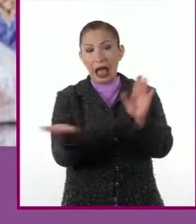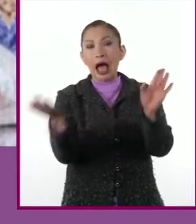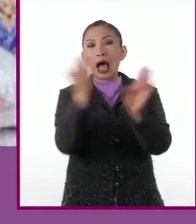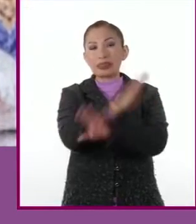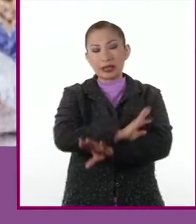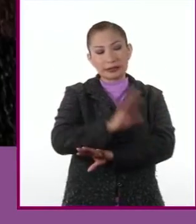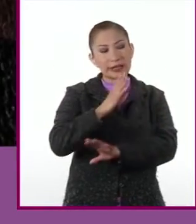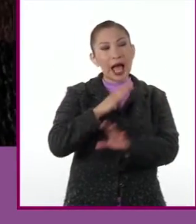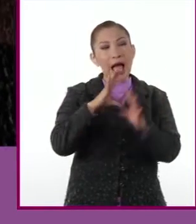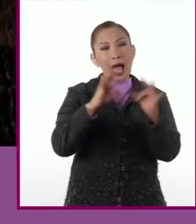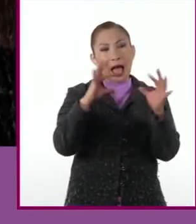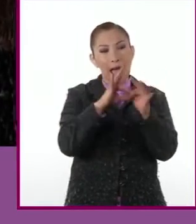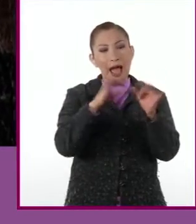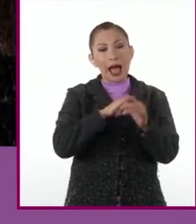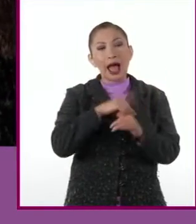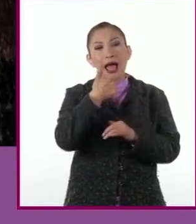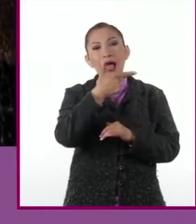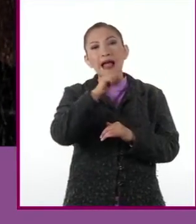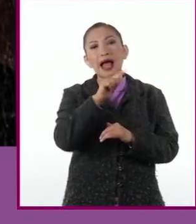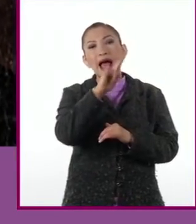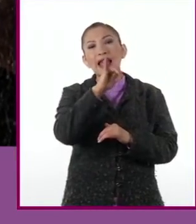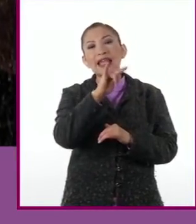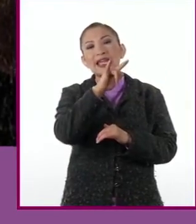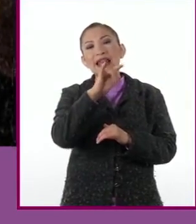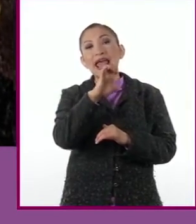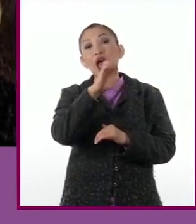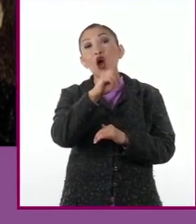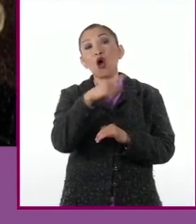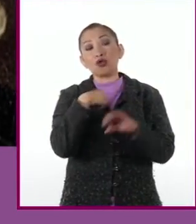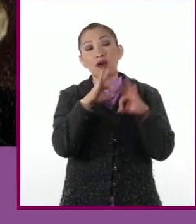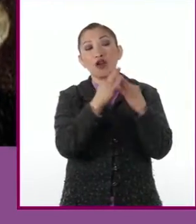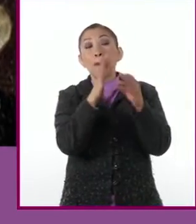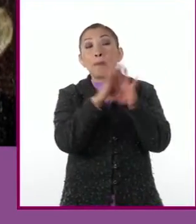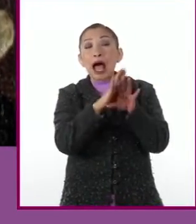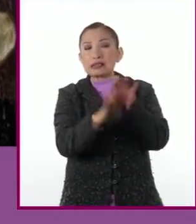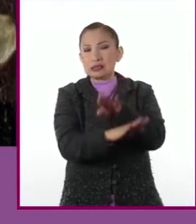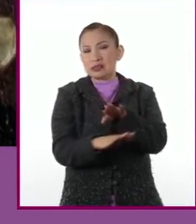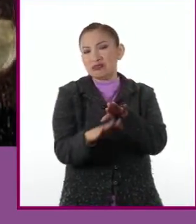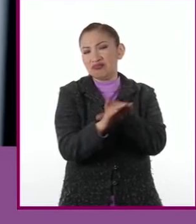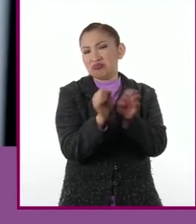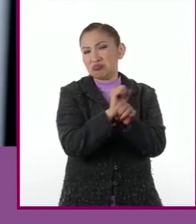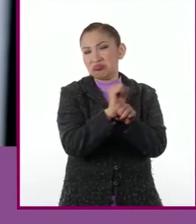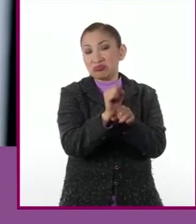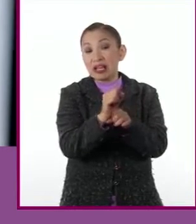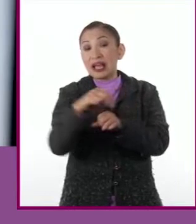sido descrito años antes por Galileo Galilei en una forma más básica.